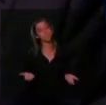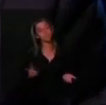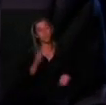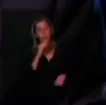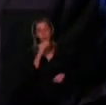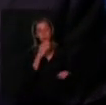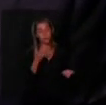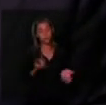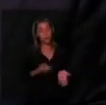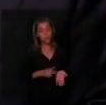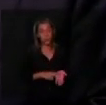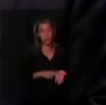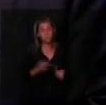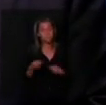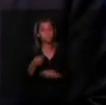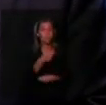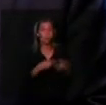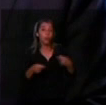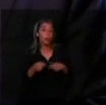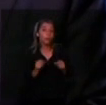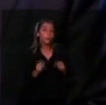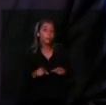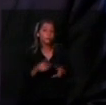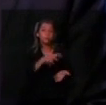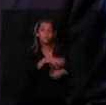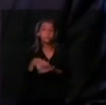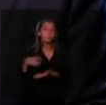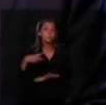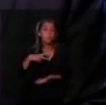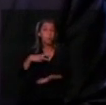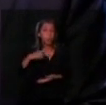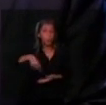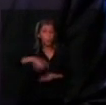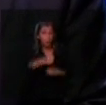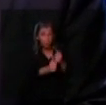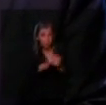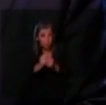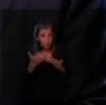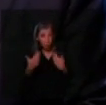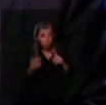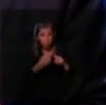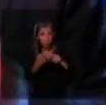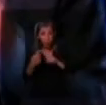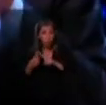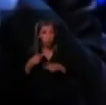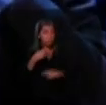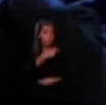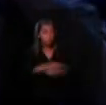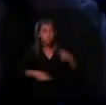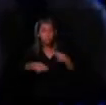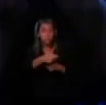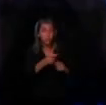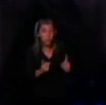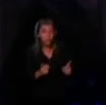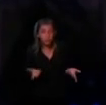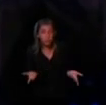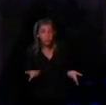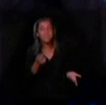en la audiencia porque dicen que registró picos de audiencia de cerca del 44 puntos, lo